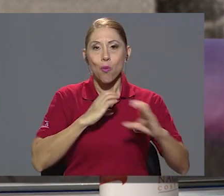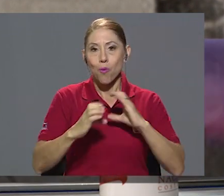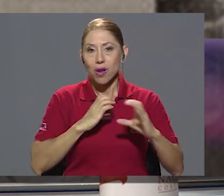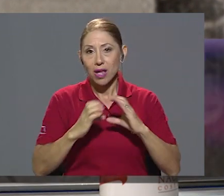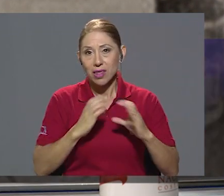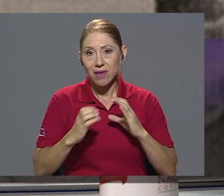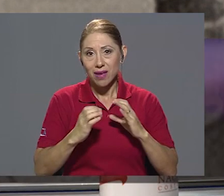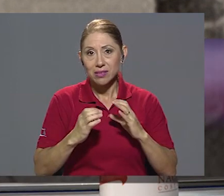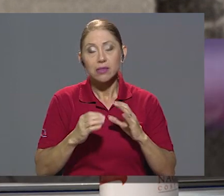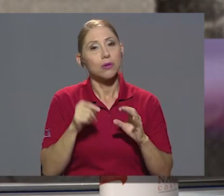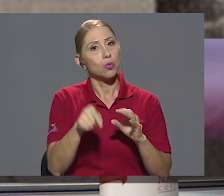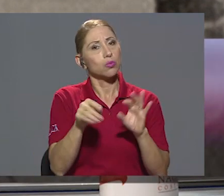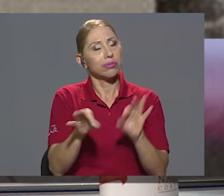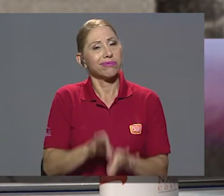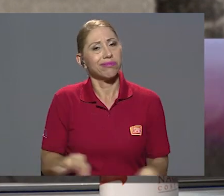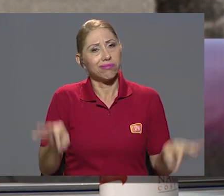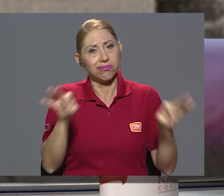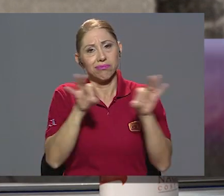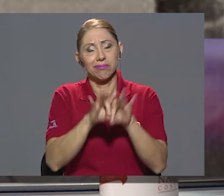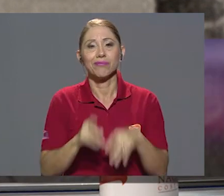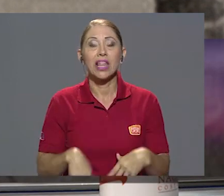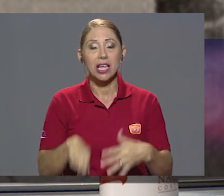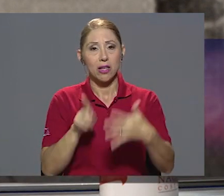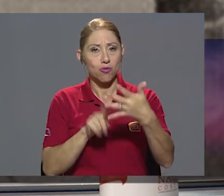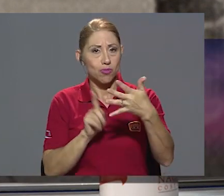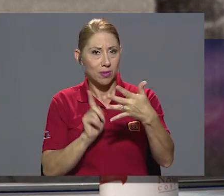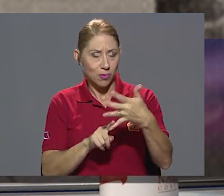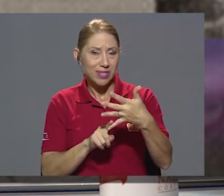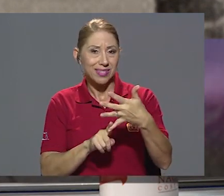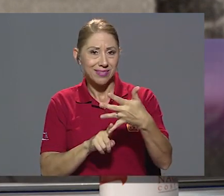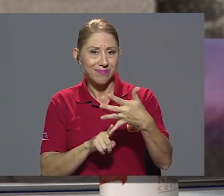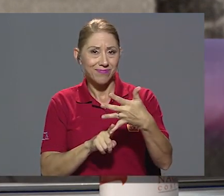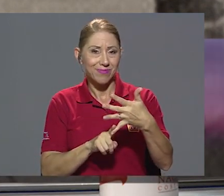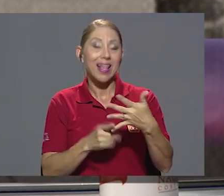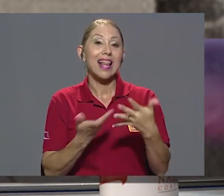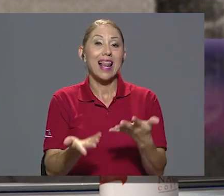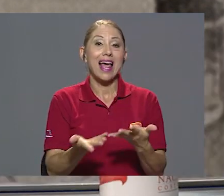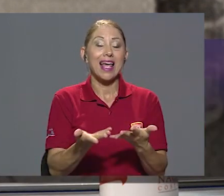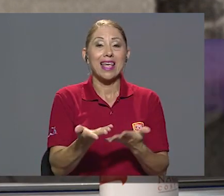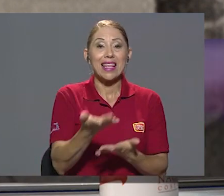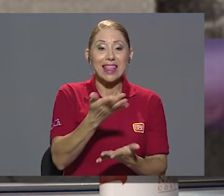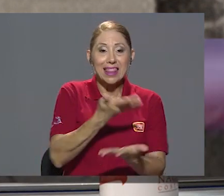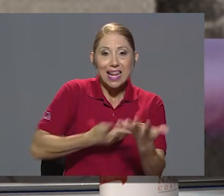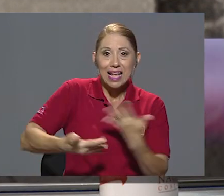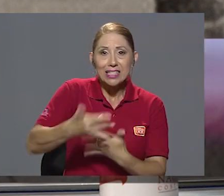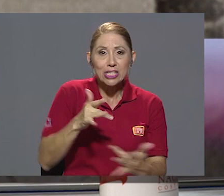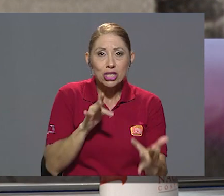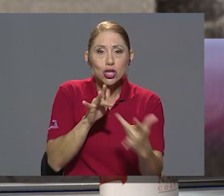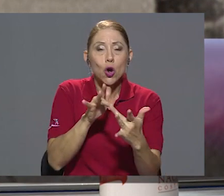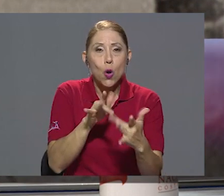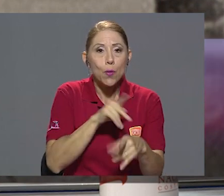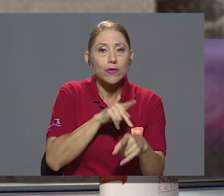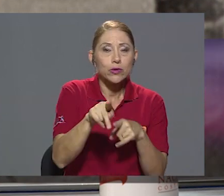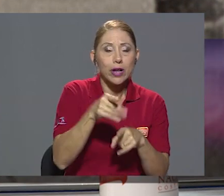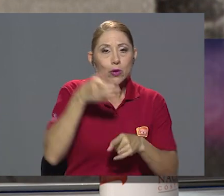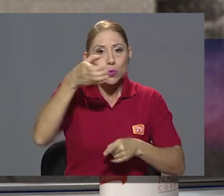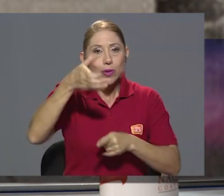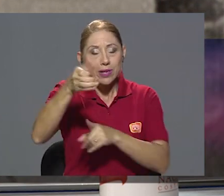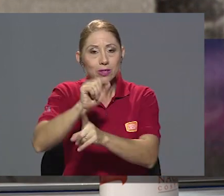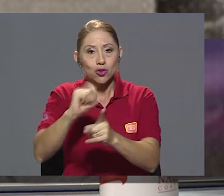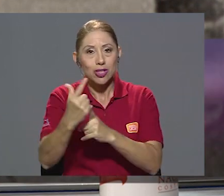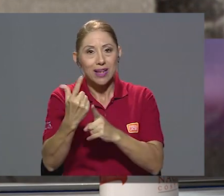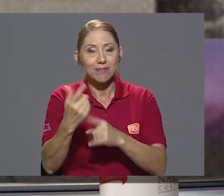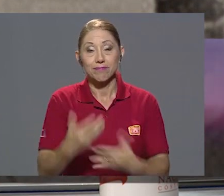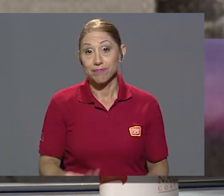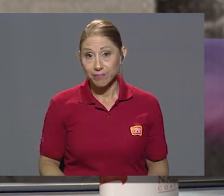comunicativas, las cuales cada vez son más fundamentales en ese sentido? Y el último es la interacción profesional, cultural y social. Es decir,